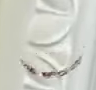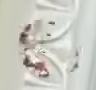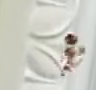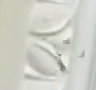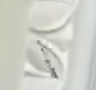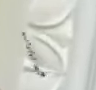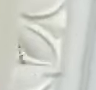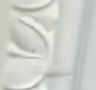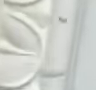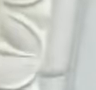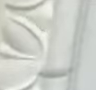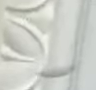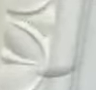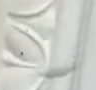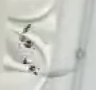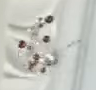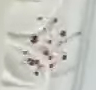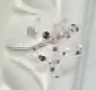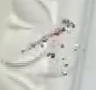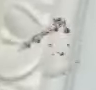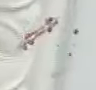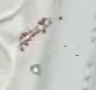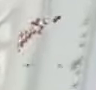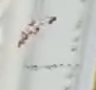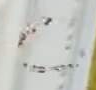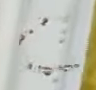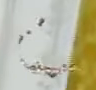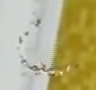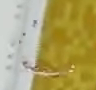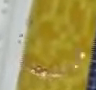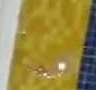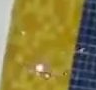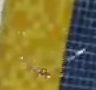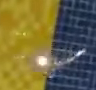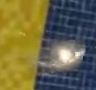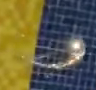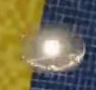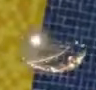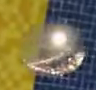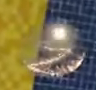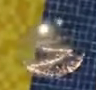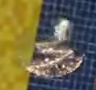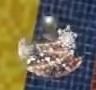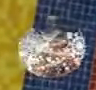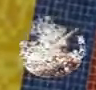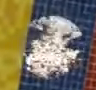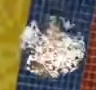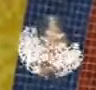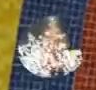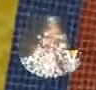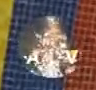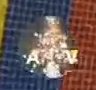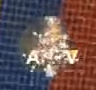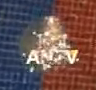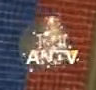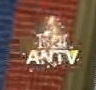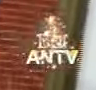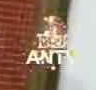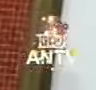Ciudadano Tarek William Saab Halabi, por favor, ocupe la tribuna, perdón, el espacio delante de la tribuna de